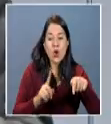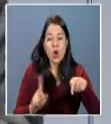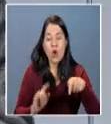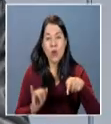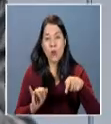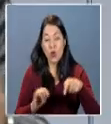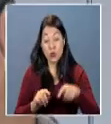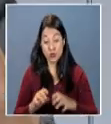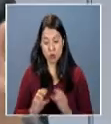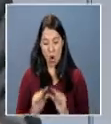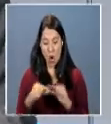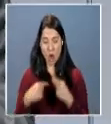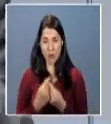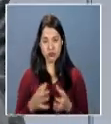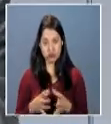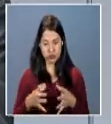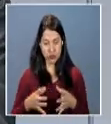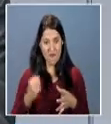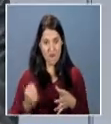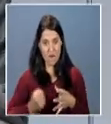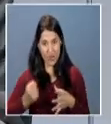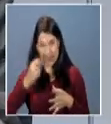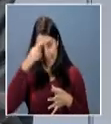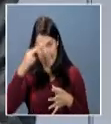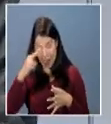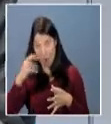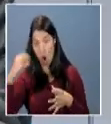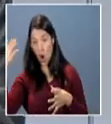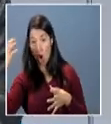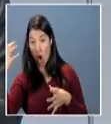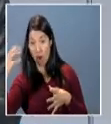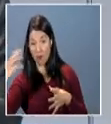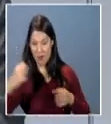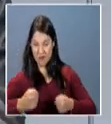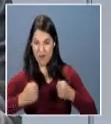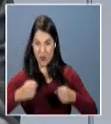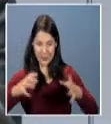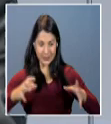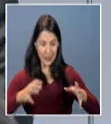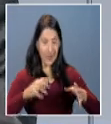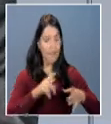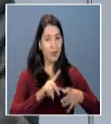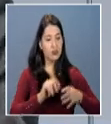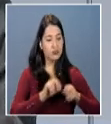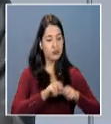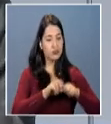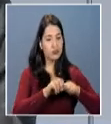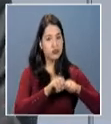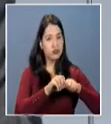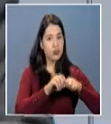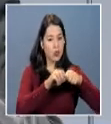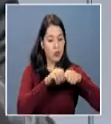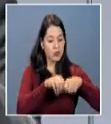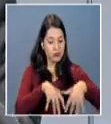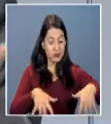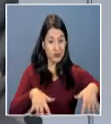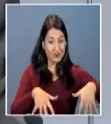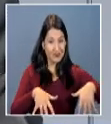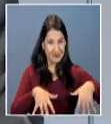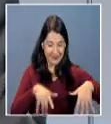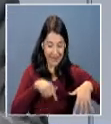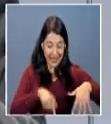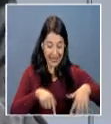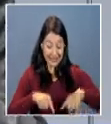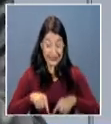está reorganizando en esos dos países, las bandas locales están definiendo con quién se queda. Es decir, con quién se queda el mercado local de droga en Costa Rica o el